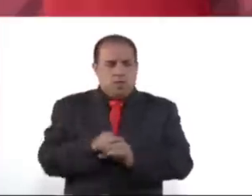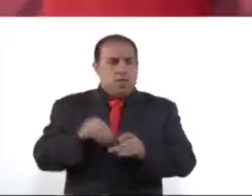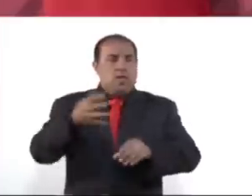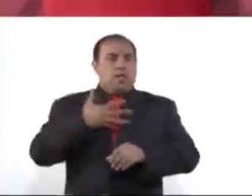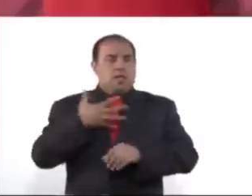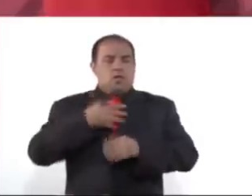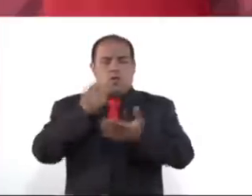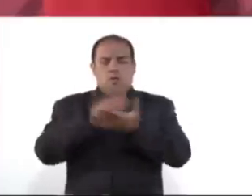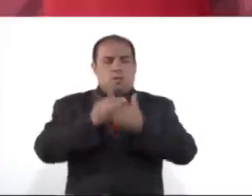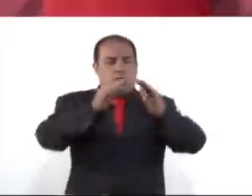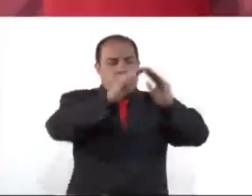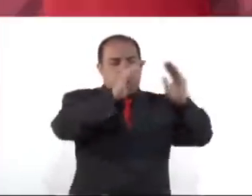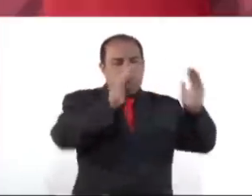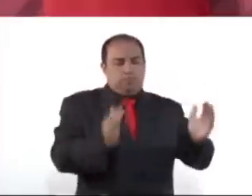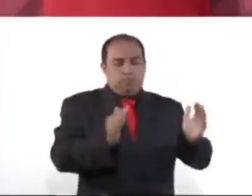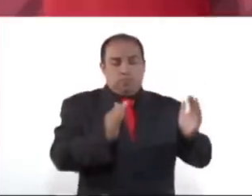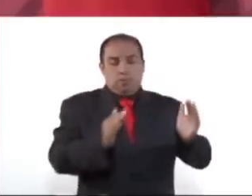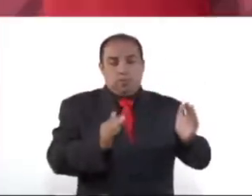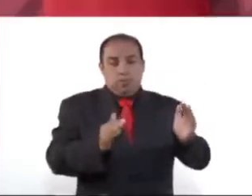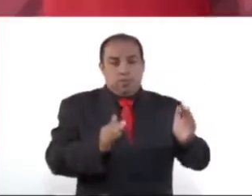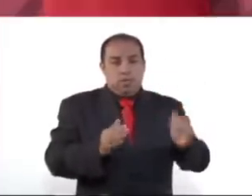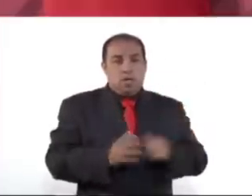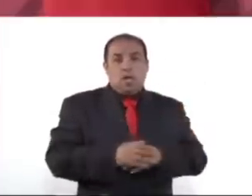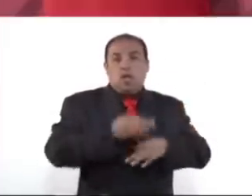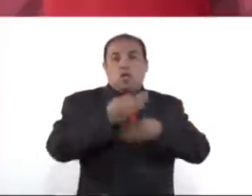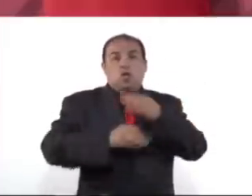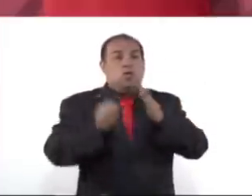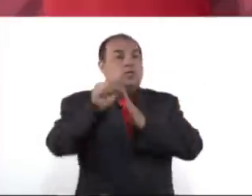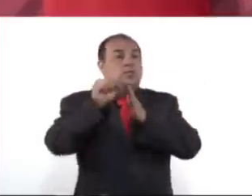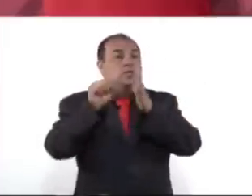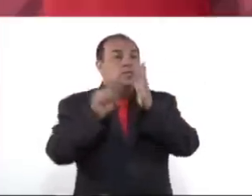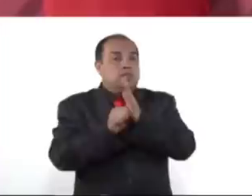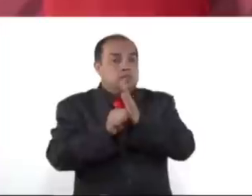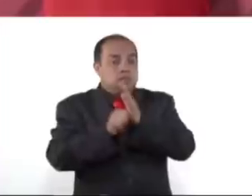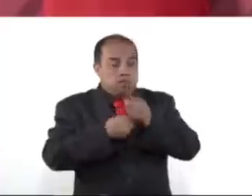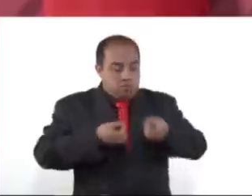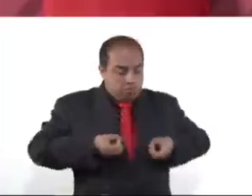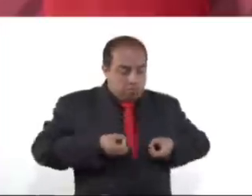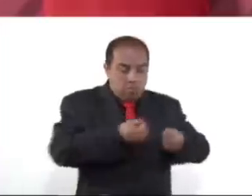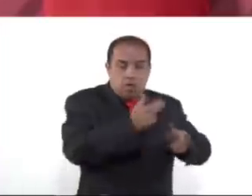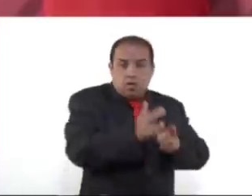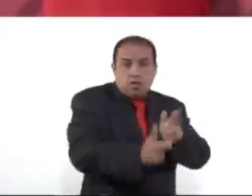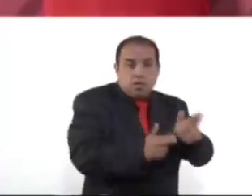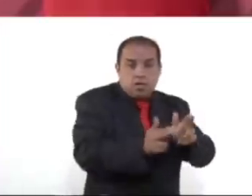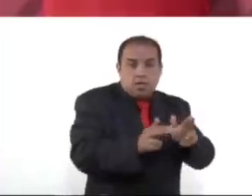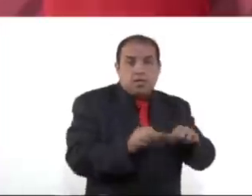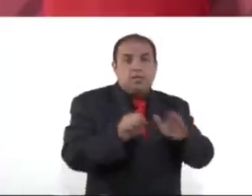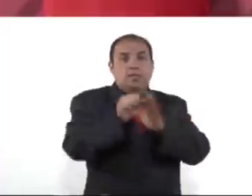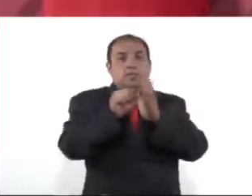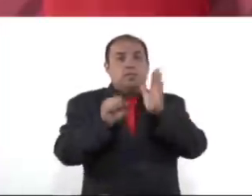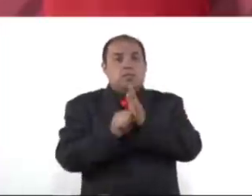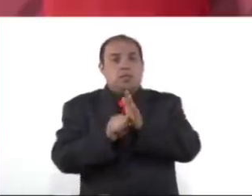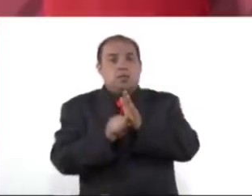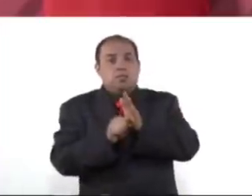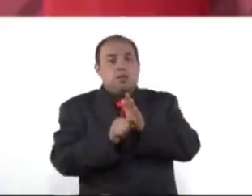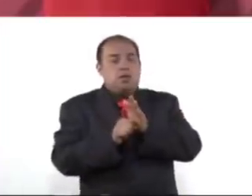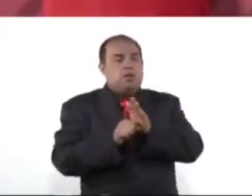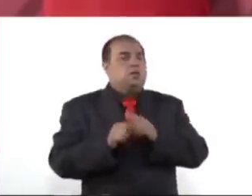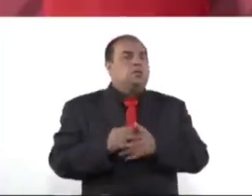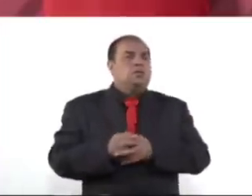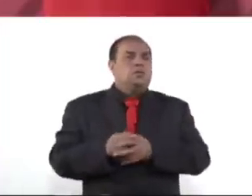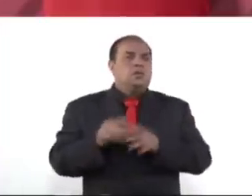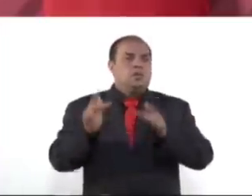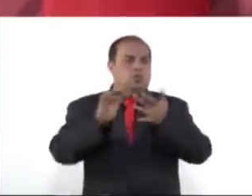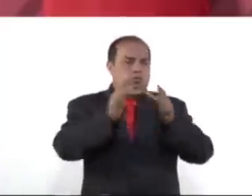túnel Y se instalarán nuevamente todos los sistemas Las vías, sistemas de transmisión Sistemas de distribución